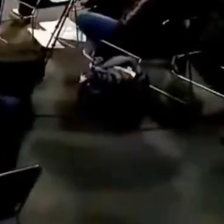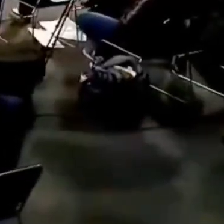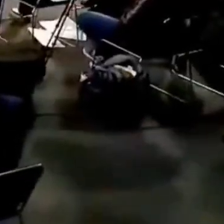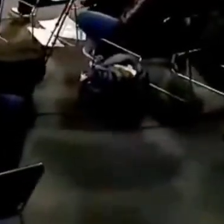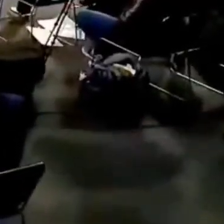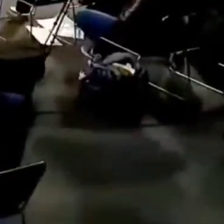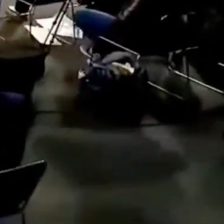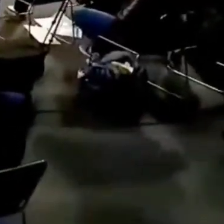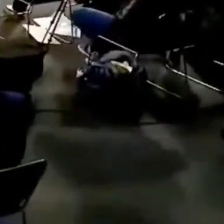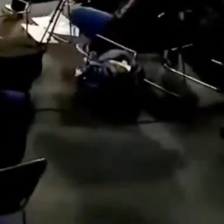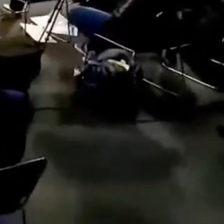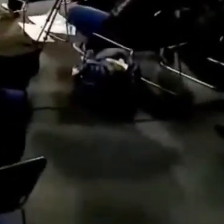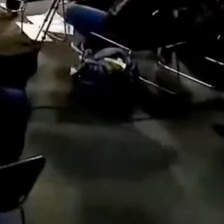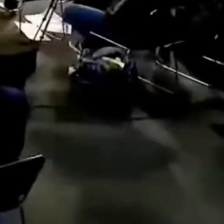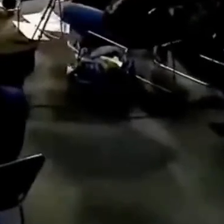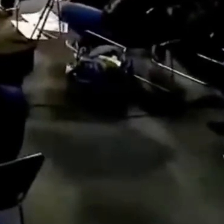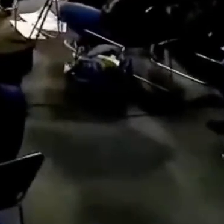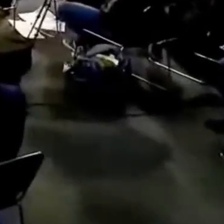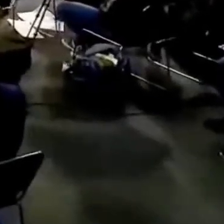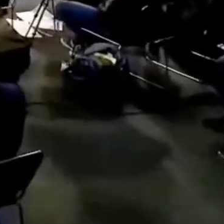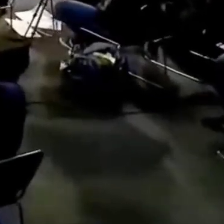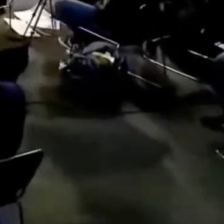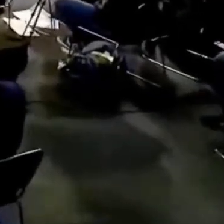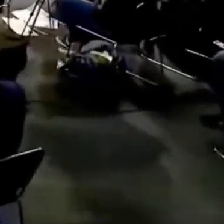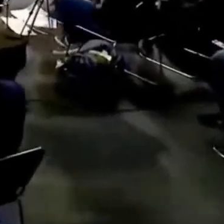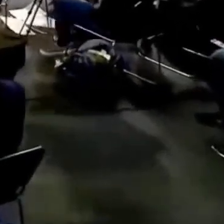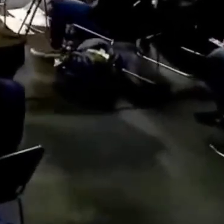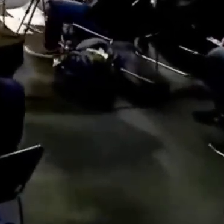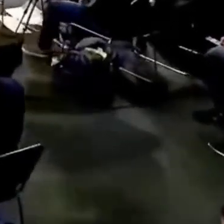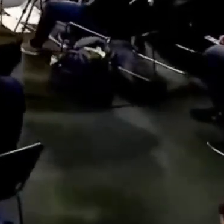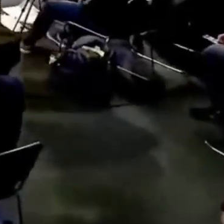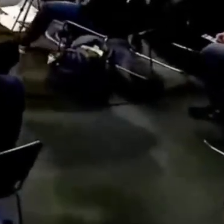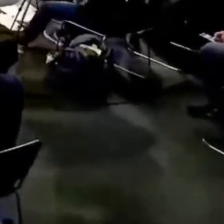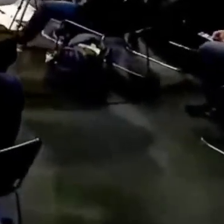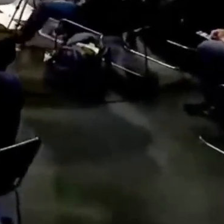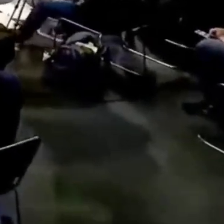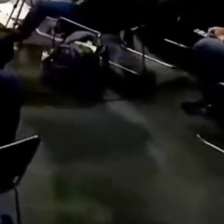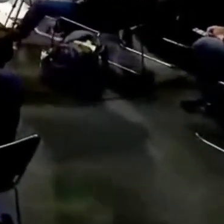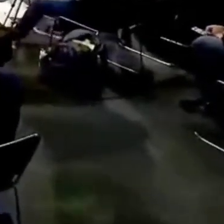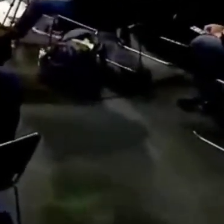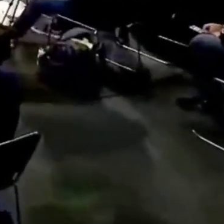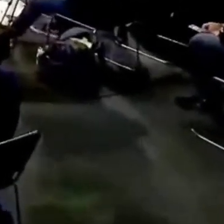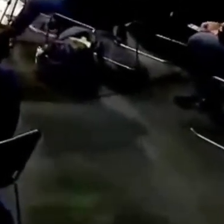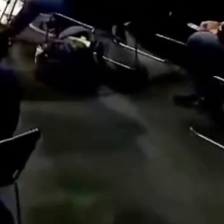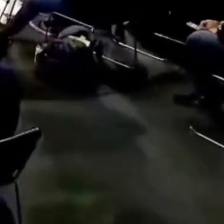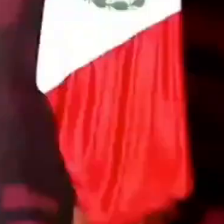los que habían participado en la revolución.